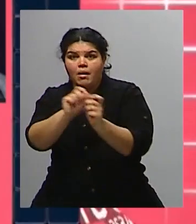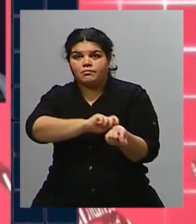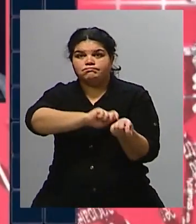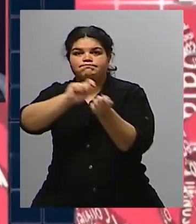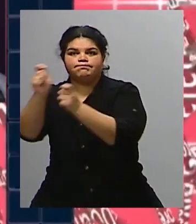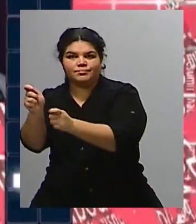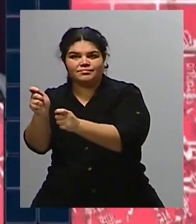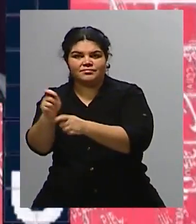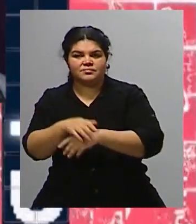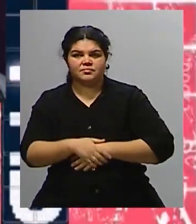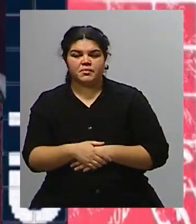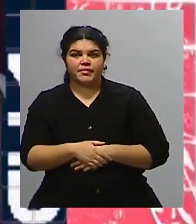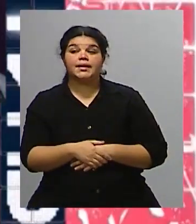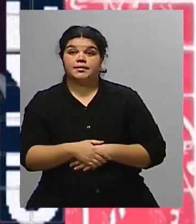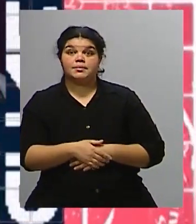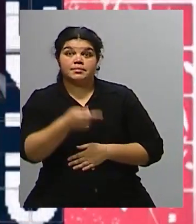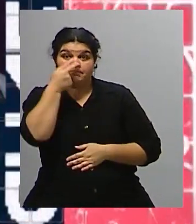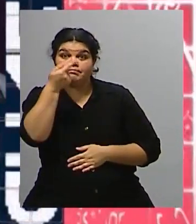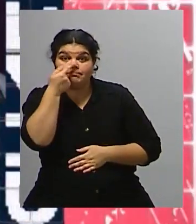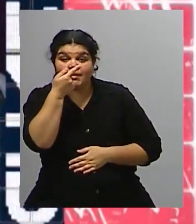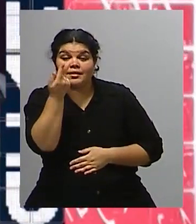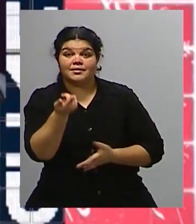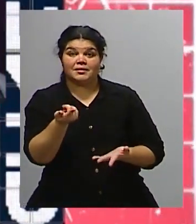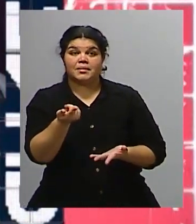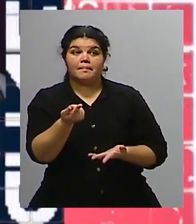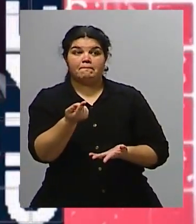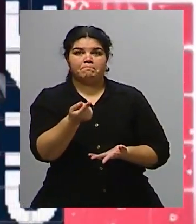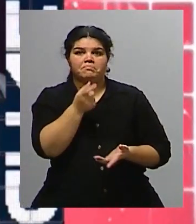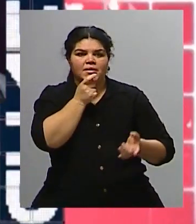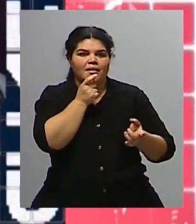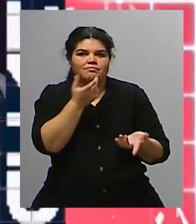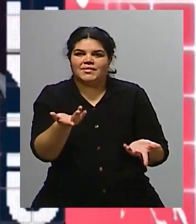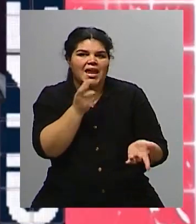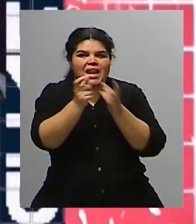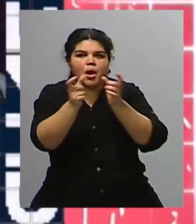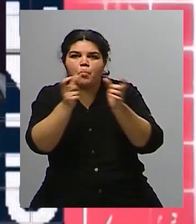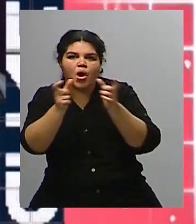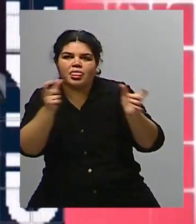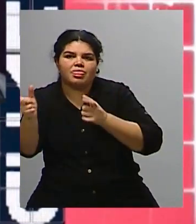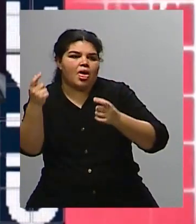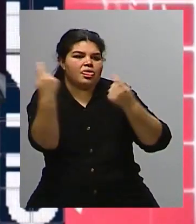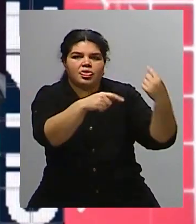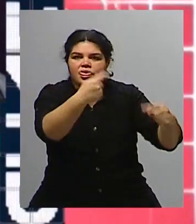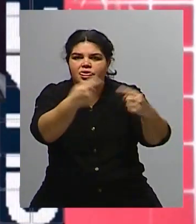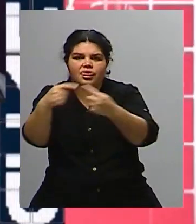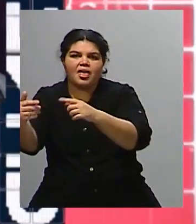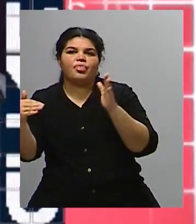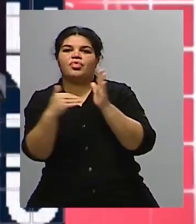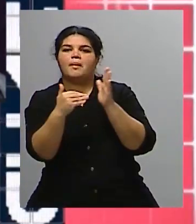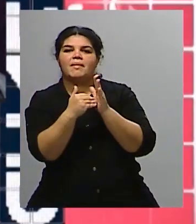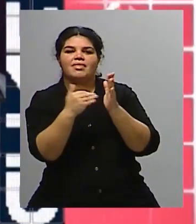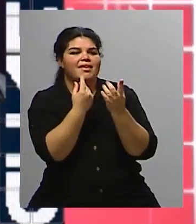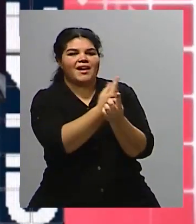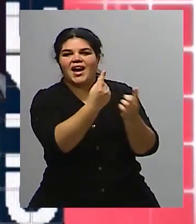Bueno, es muy interesante porque es una pregunta que en definitiva tiene tantas respuestas como migrantes existen, ¿no? Hay muchas, en